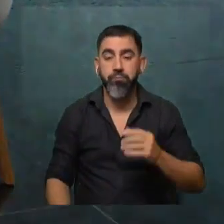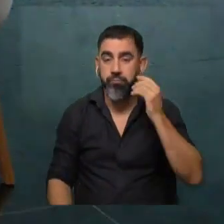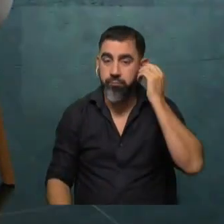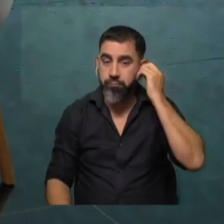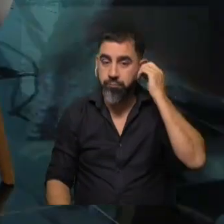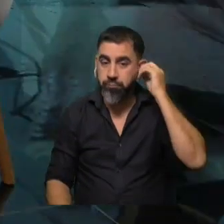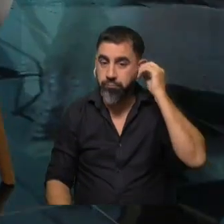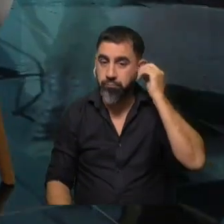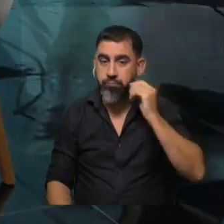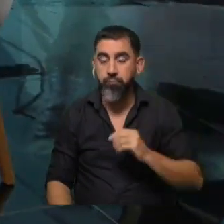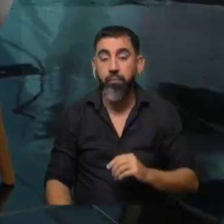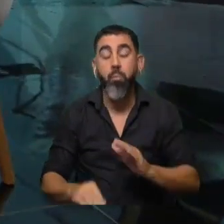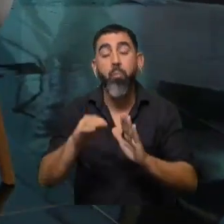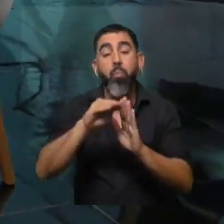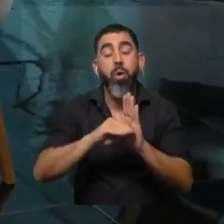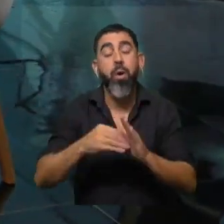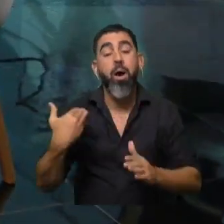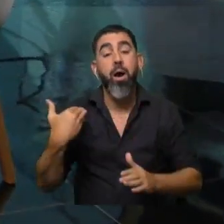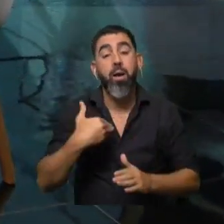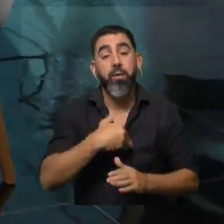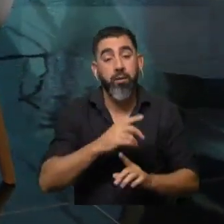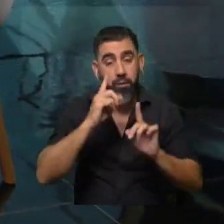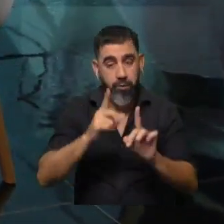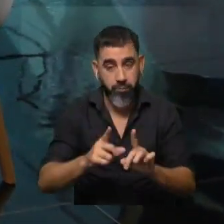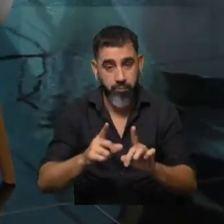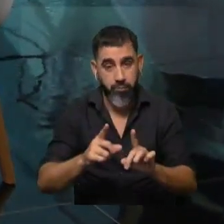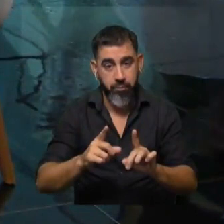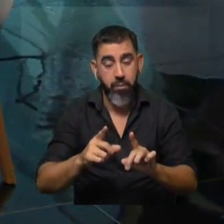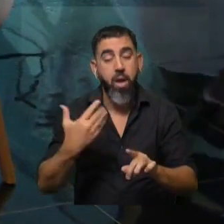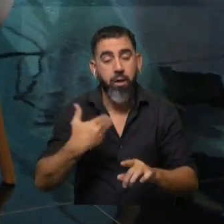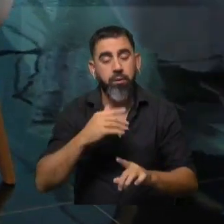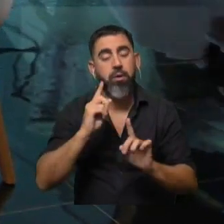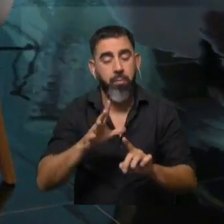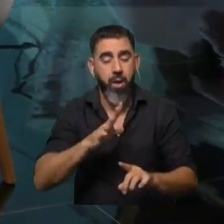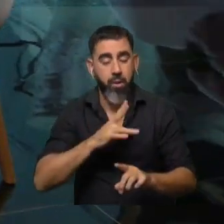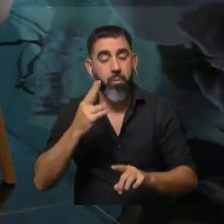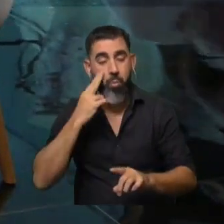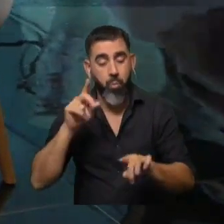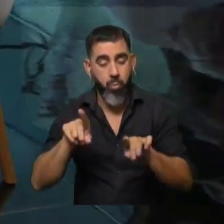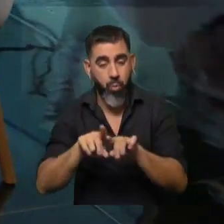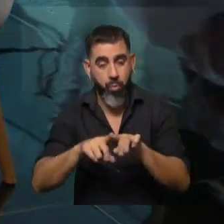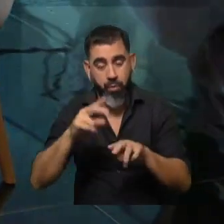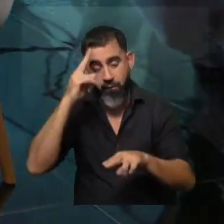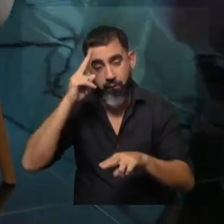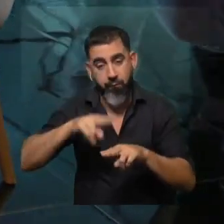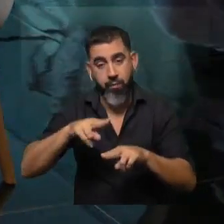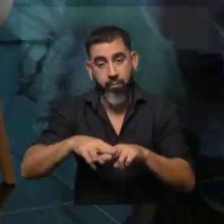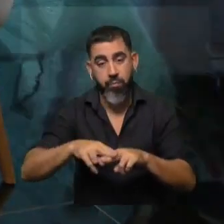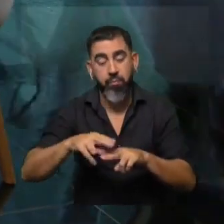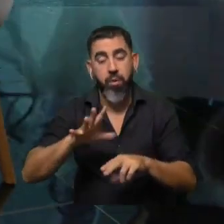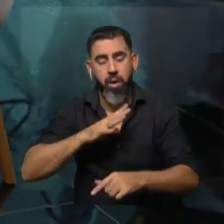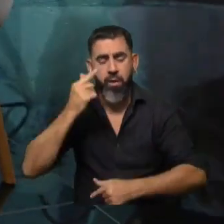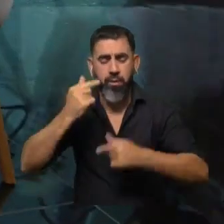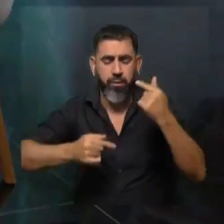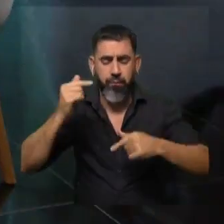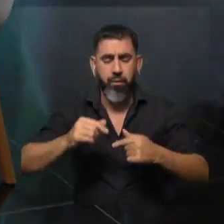El programa de leishmaniasis de Argentina, que también estaba, o sea, en Argentina también hay el problema con la leishmaniasis. Ellos tienen todos los tipos, tienen la